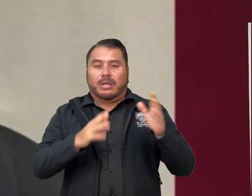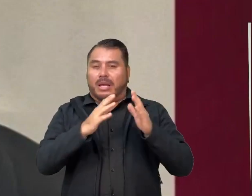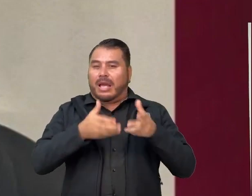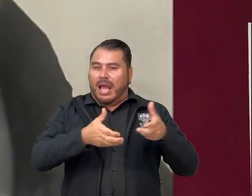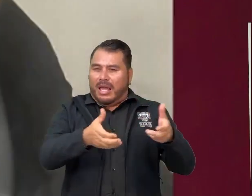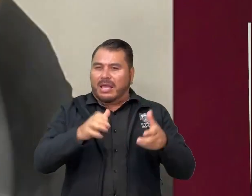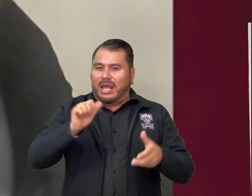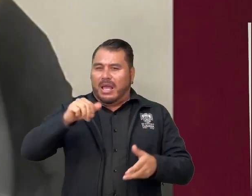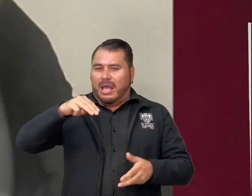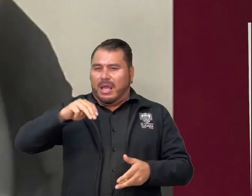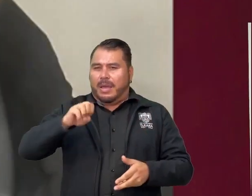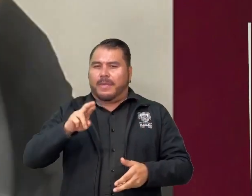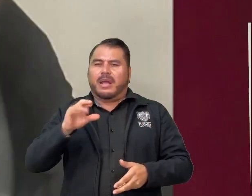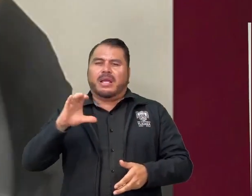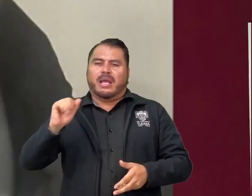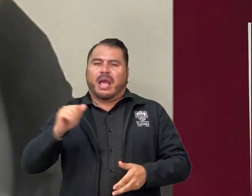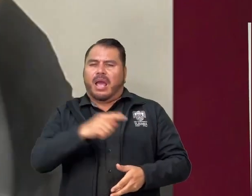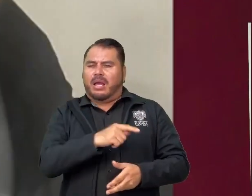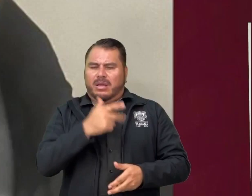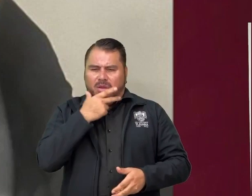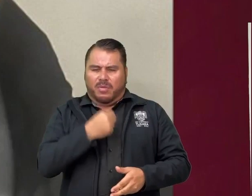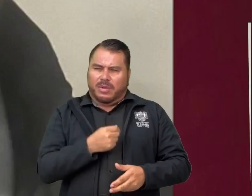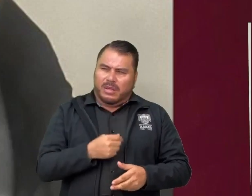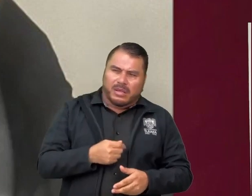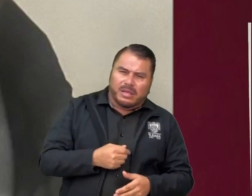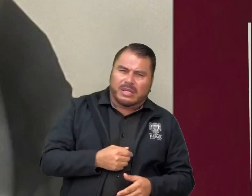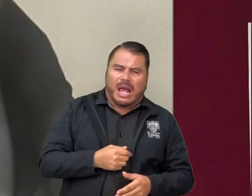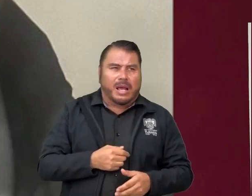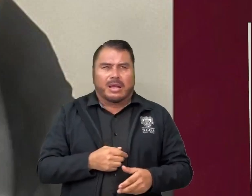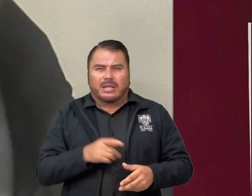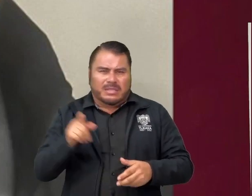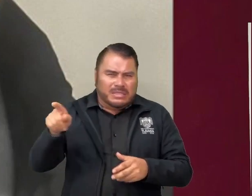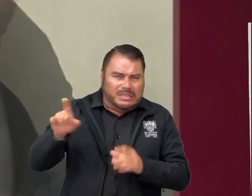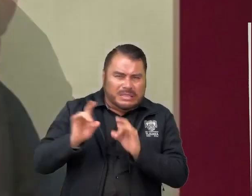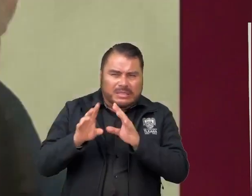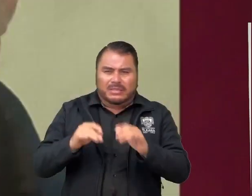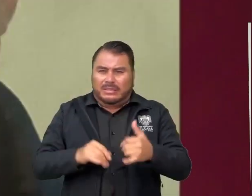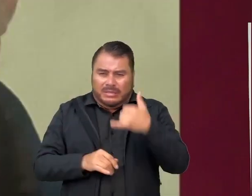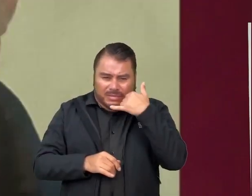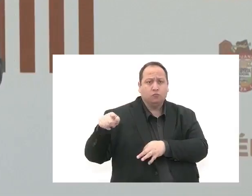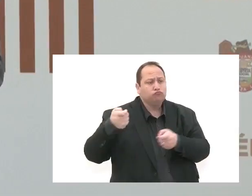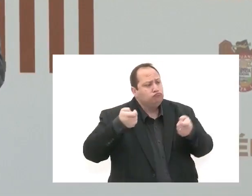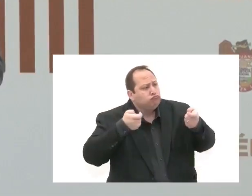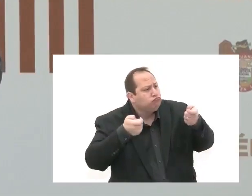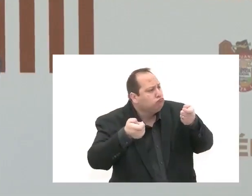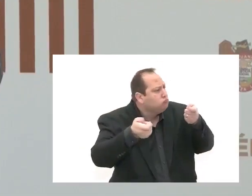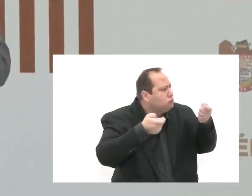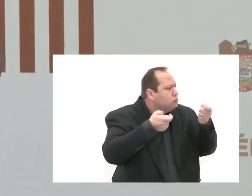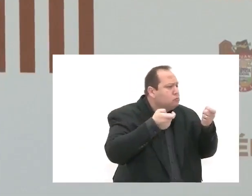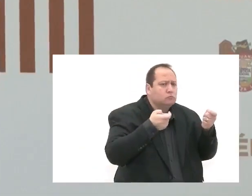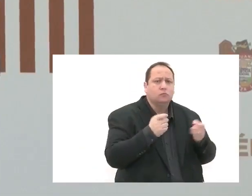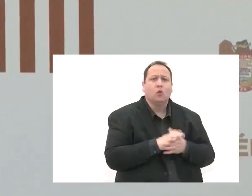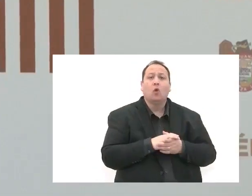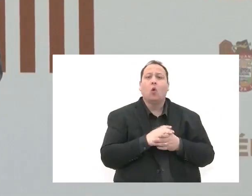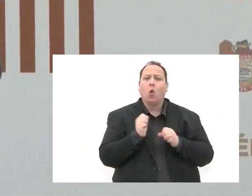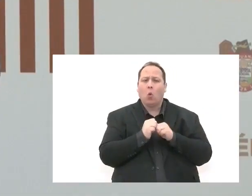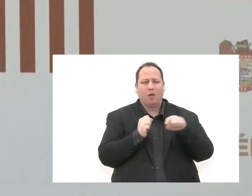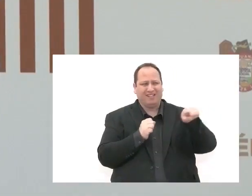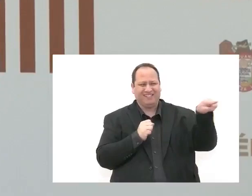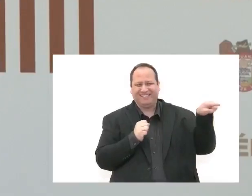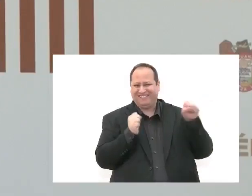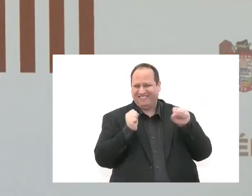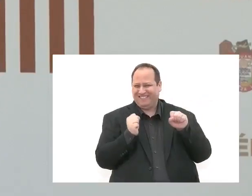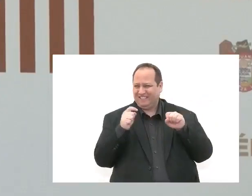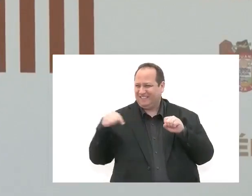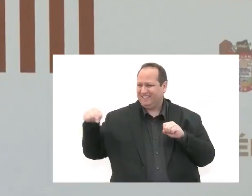o en el nido de las Águilas no hubiera llamado al nueve once o utilizado el botón morado apenas este jueves el fiscal de Baja